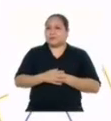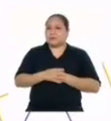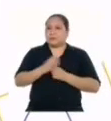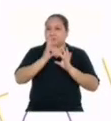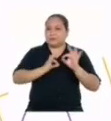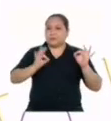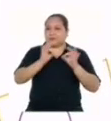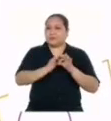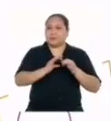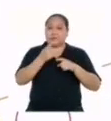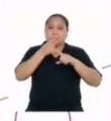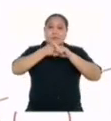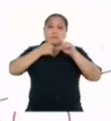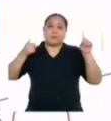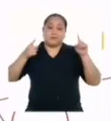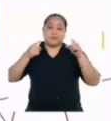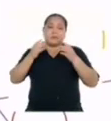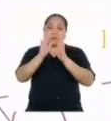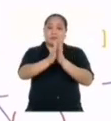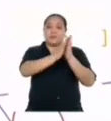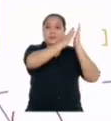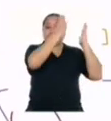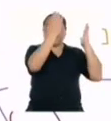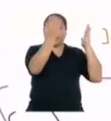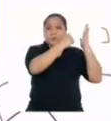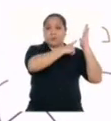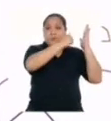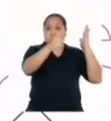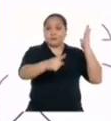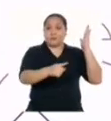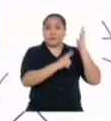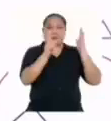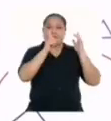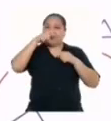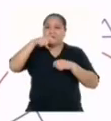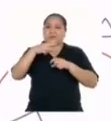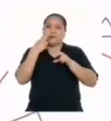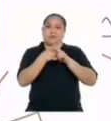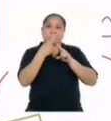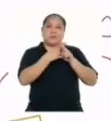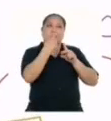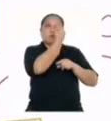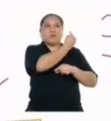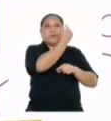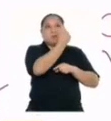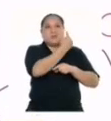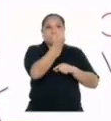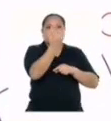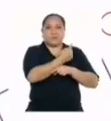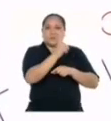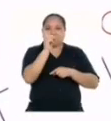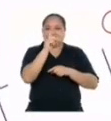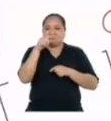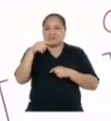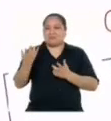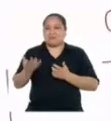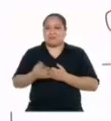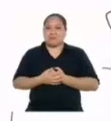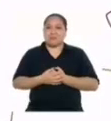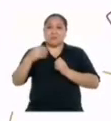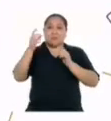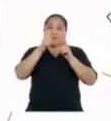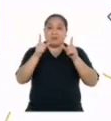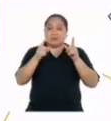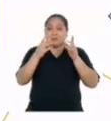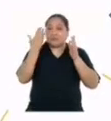señalar que, a diferencia del periódico mural, este no necesita que se nombre cada una de sus secciones de manera directa.